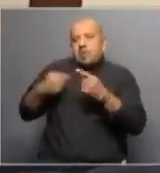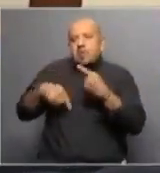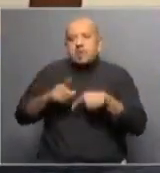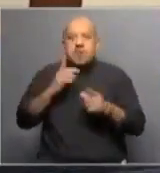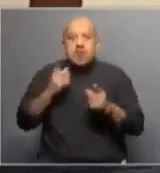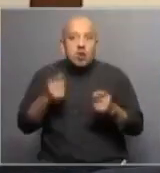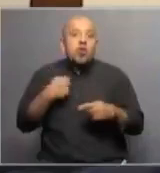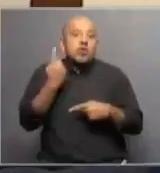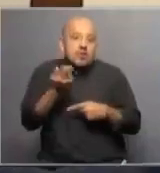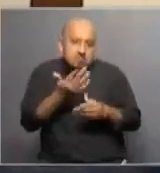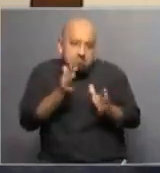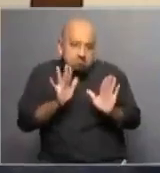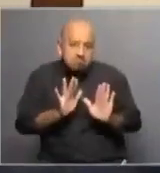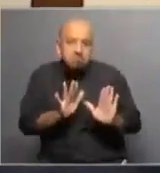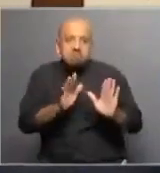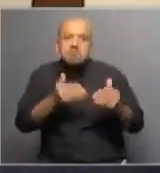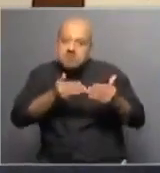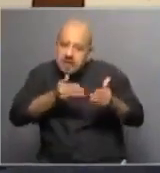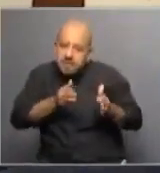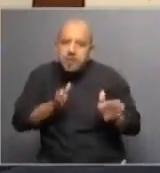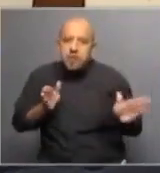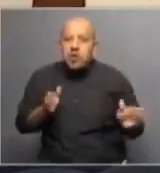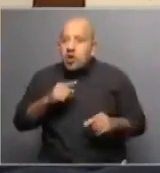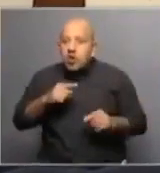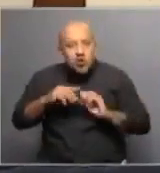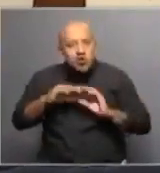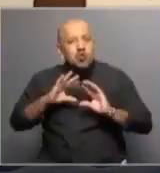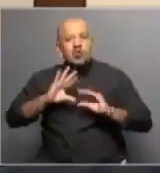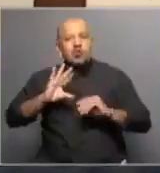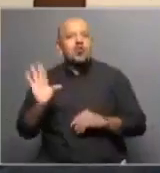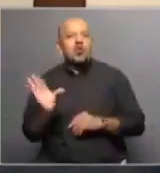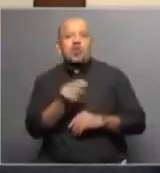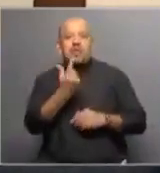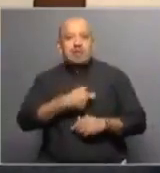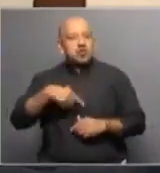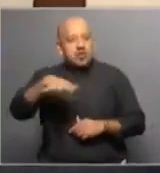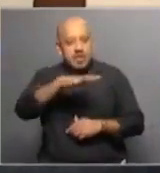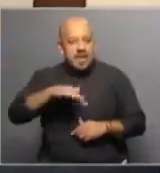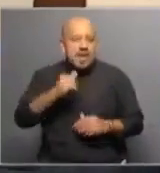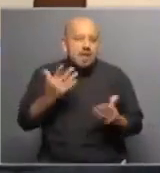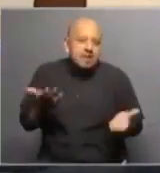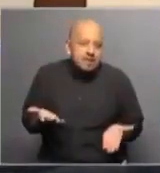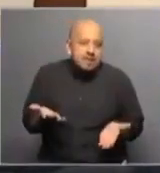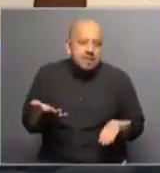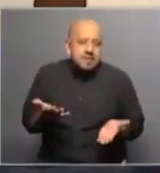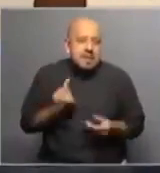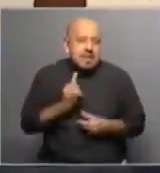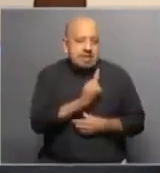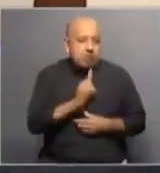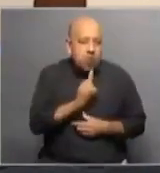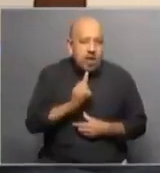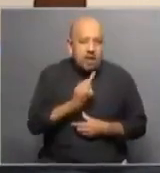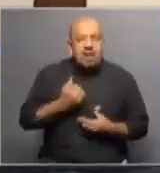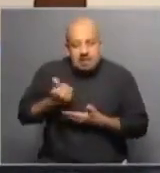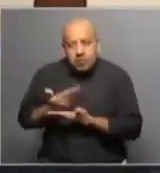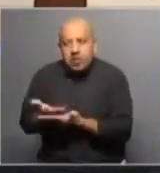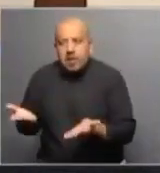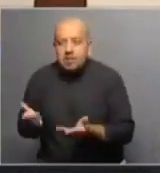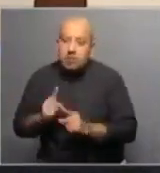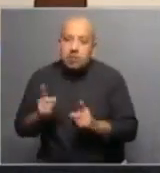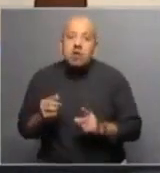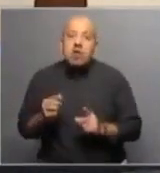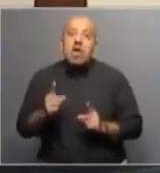abrió más o sea no es que toda la población seguridad solidaria todo el mundo se oyó individualista no hubo una parte que se